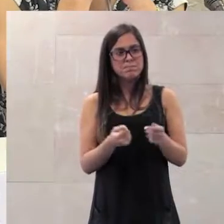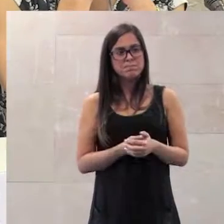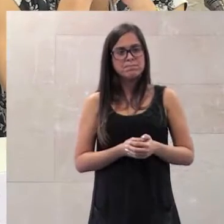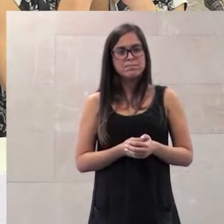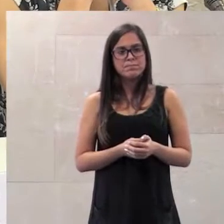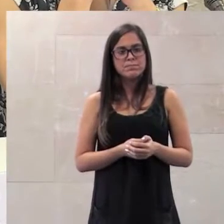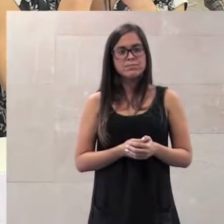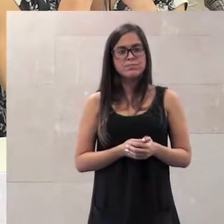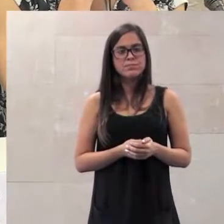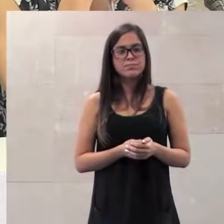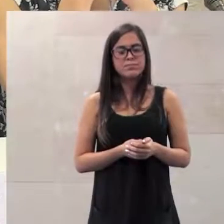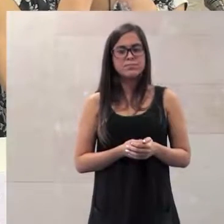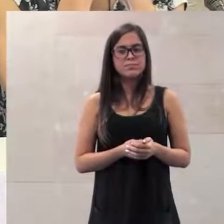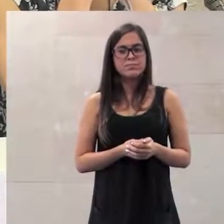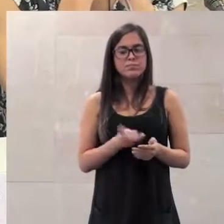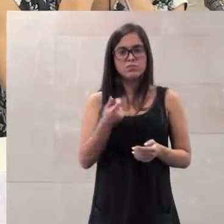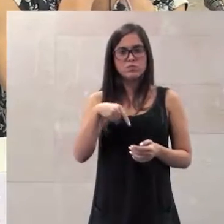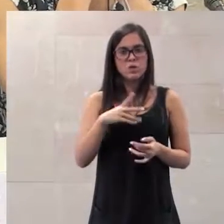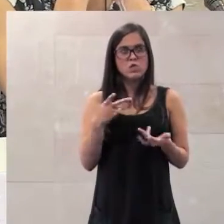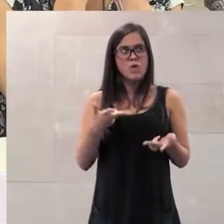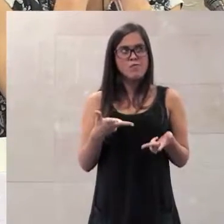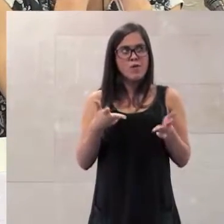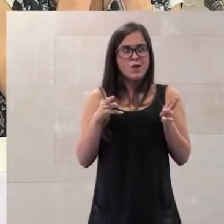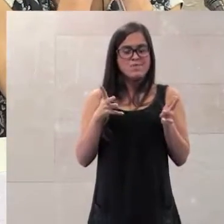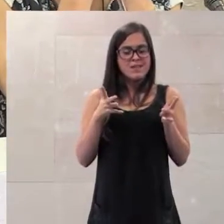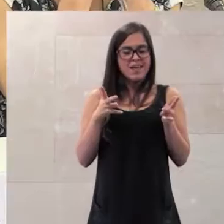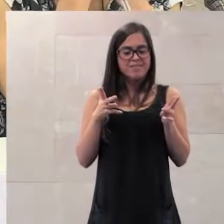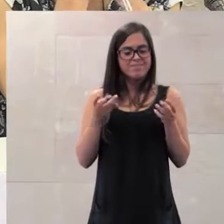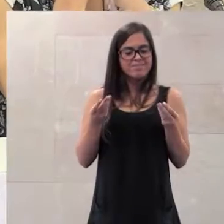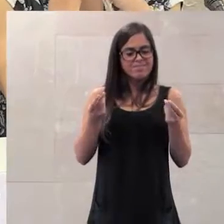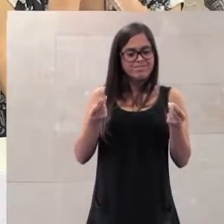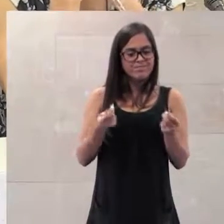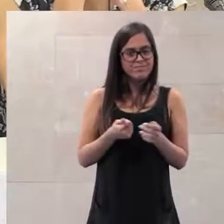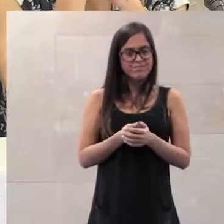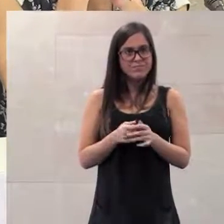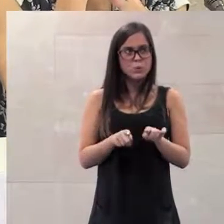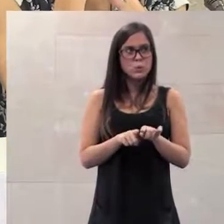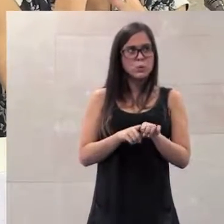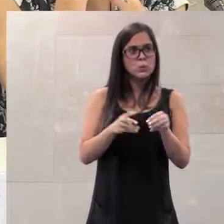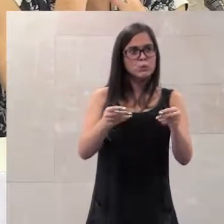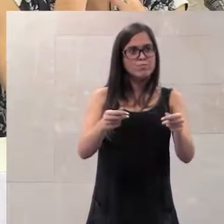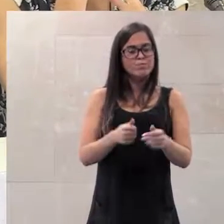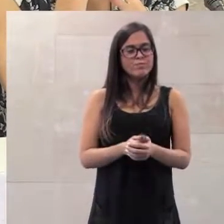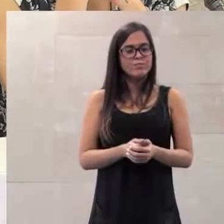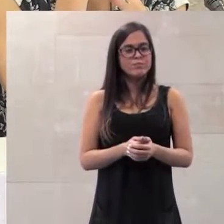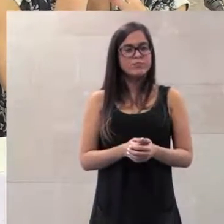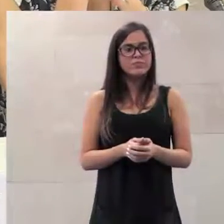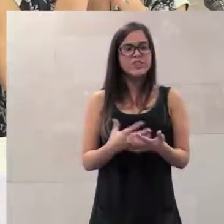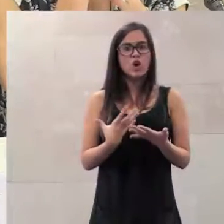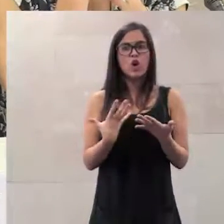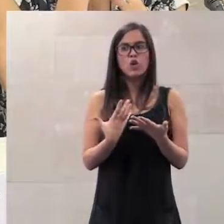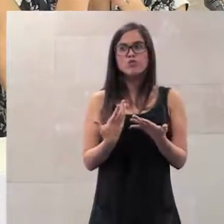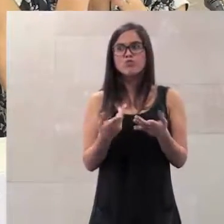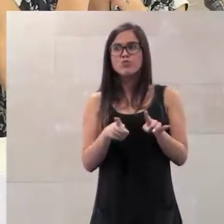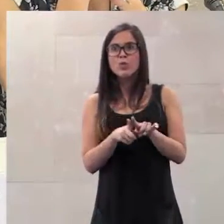un poco, no sé, abrir ese margen de libertad un poco, que os dejéis contagiar de todos estos